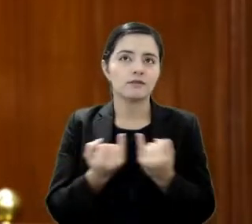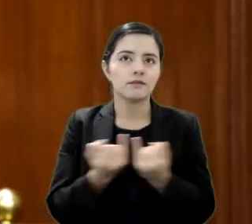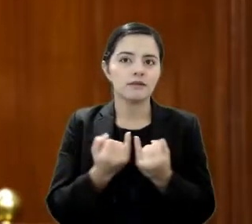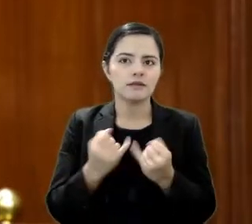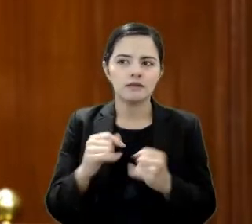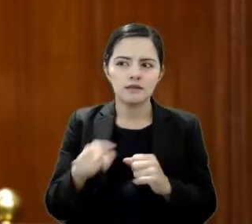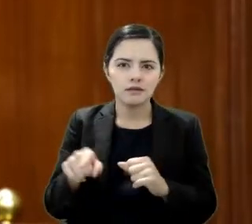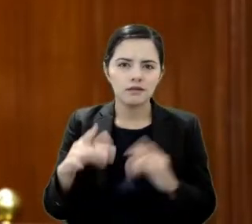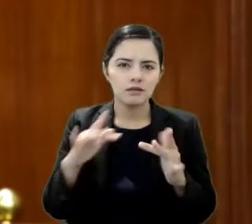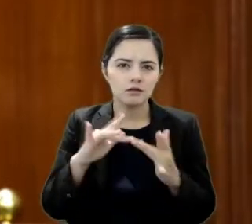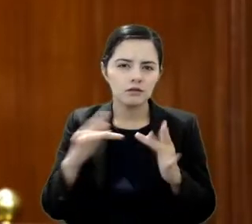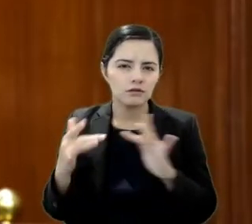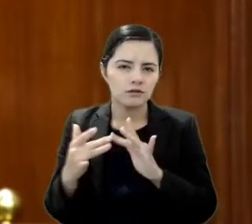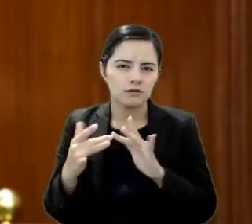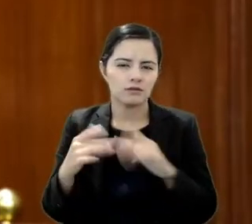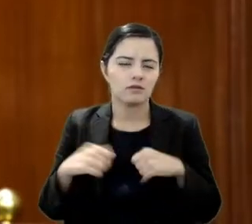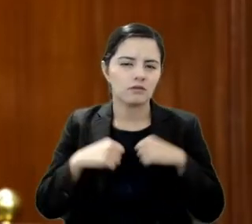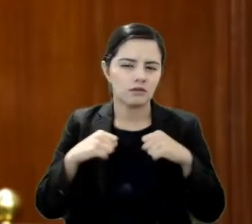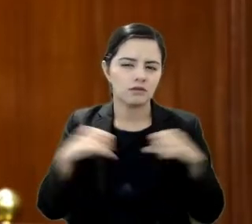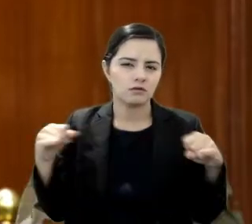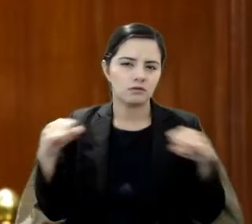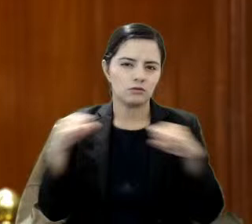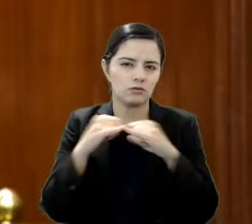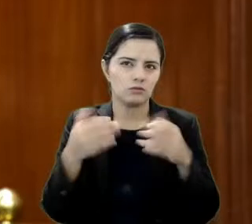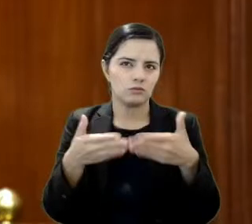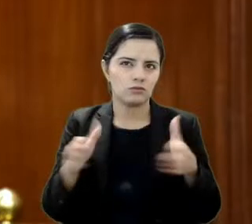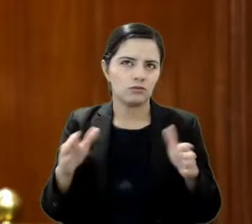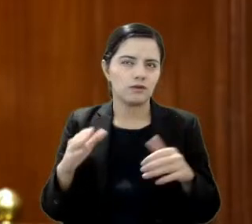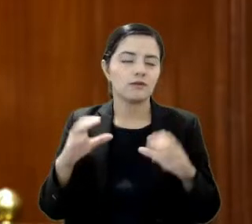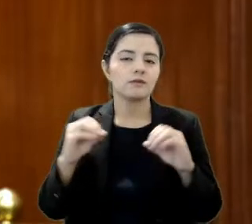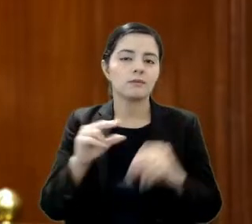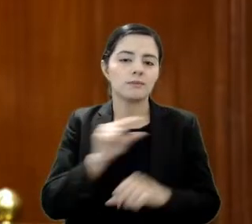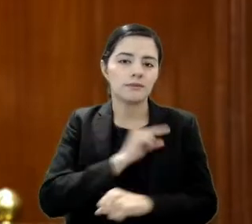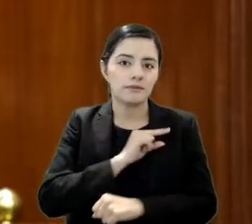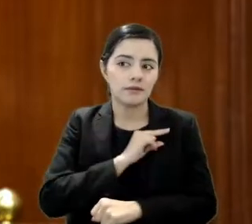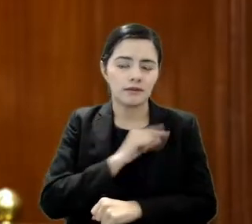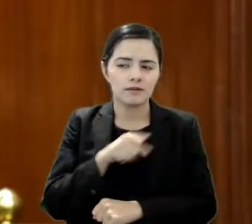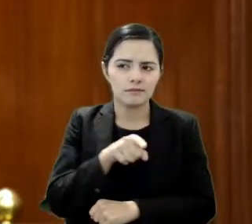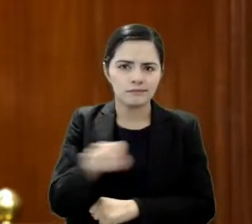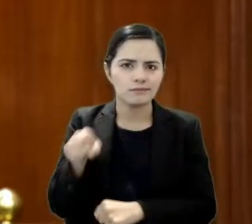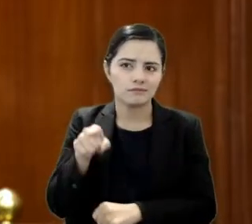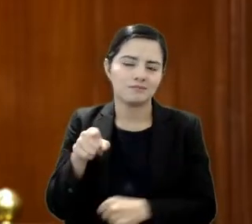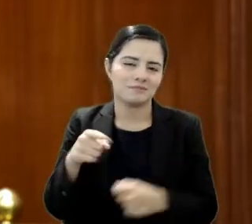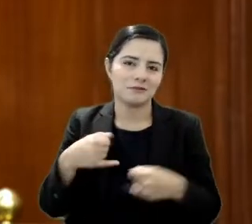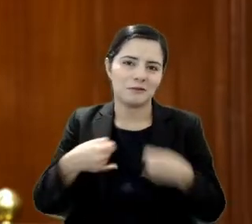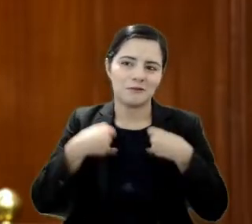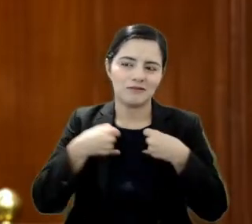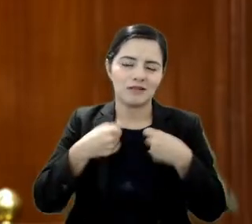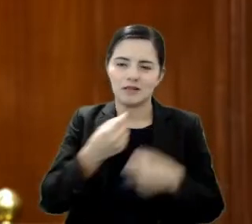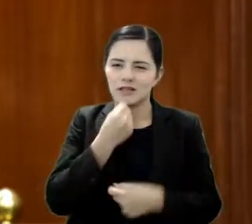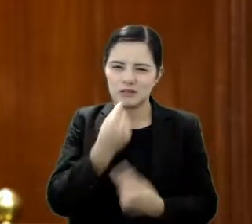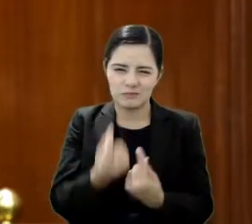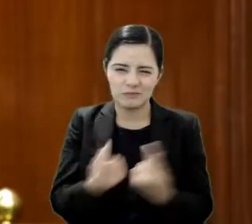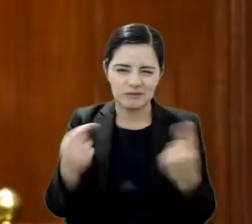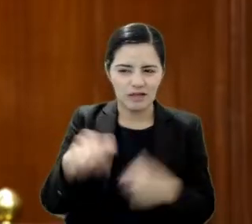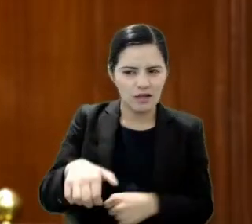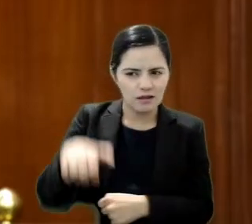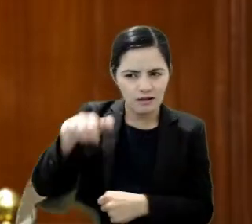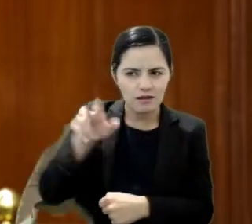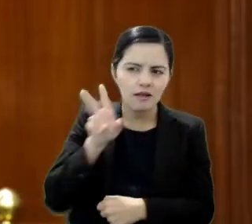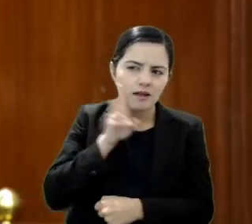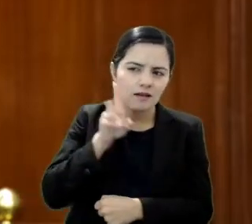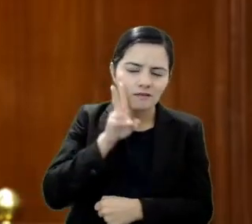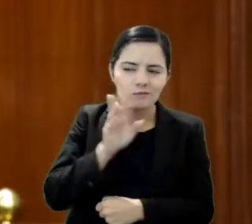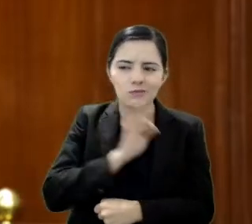privadas dedicadas a la atención de este sector etario para conocer sus necesidades. La legislación, políticas, planes y